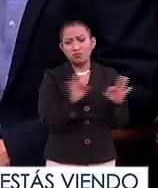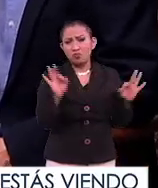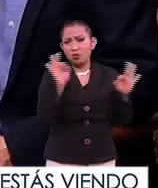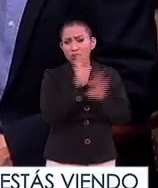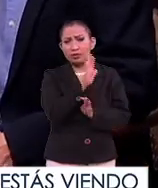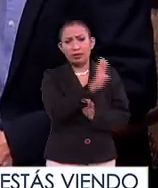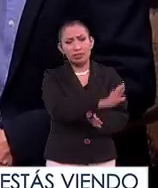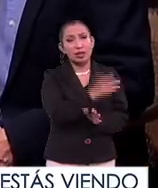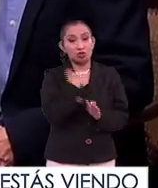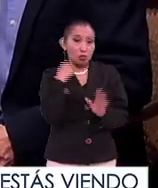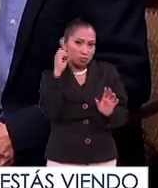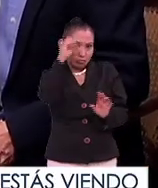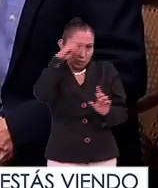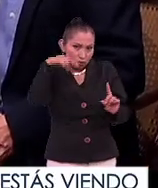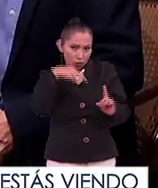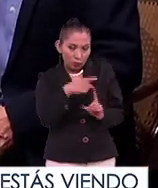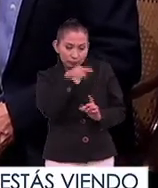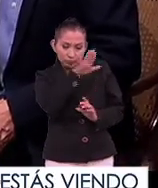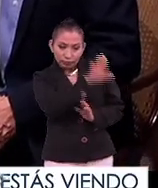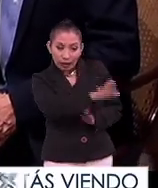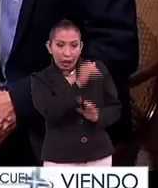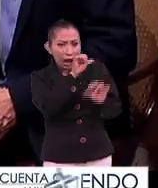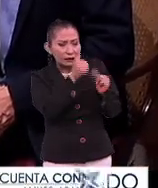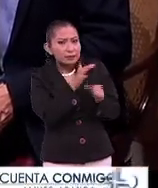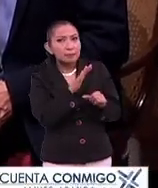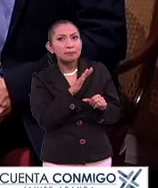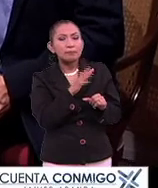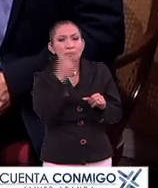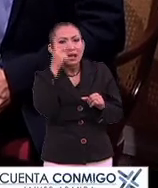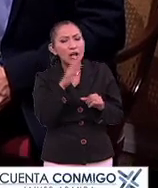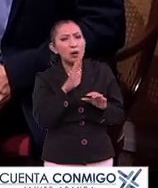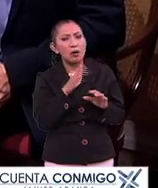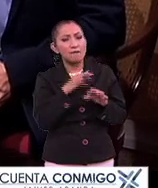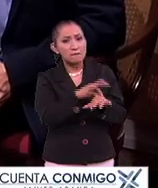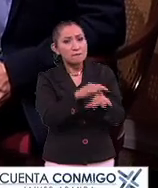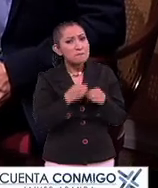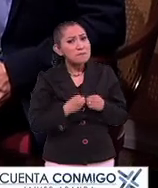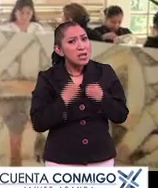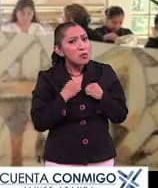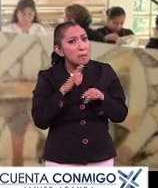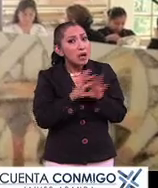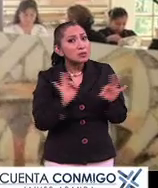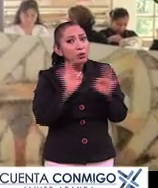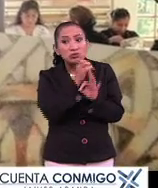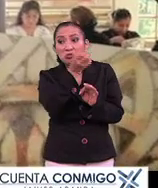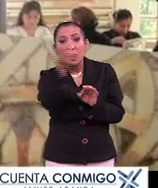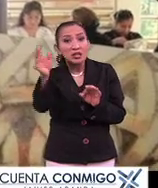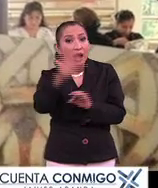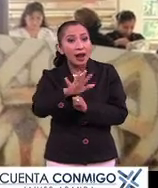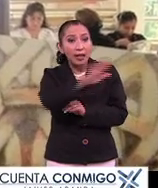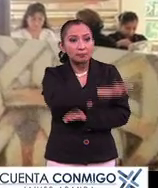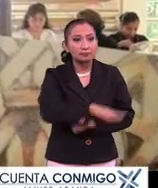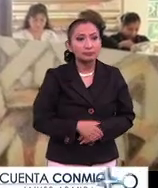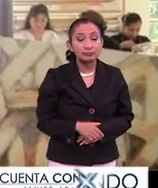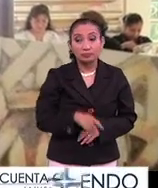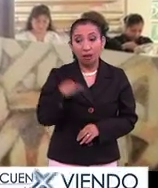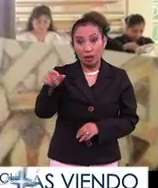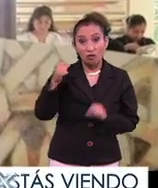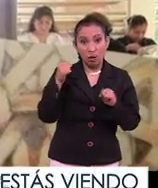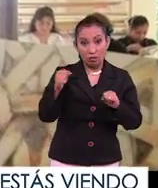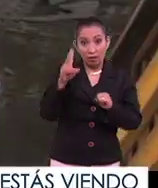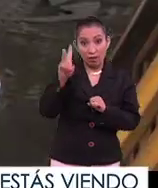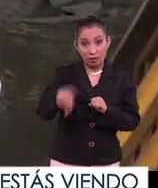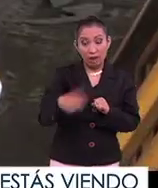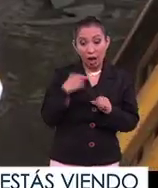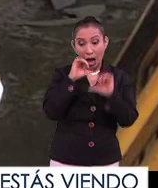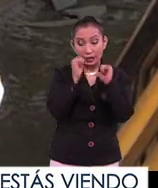importantes desde mi punto de vista, el artista mexicano vivo más importante en cualquier disciplina, ¿no? Es fuerte. Entonces, lo que me dices,